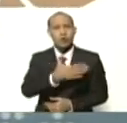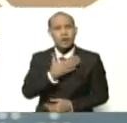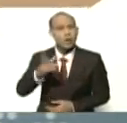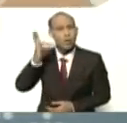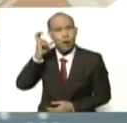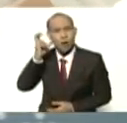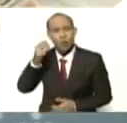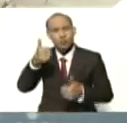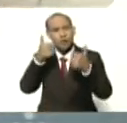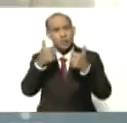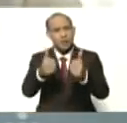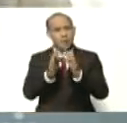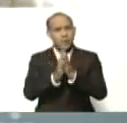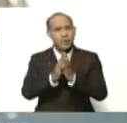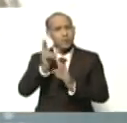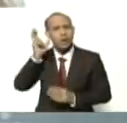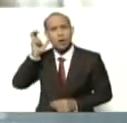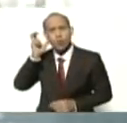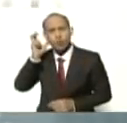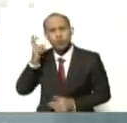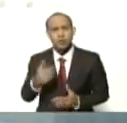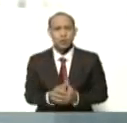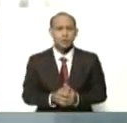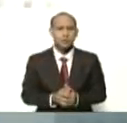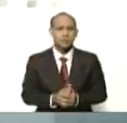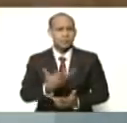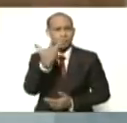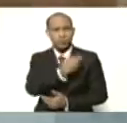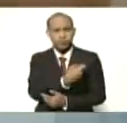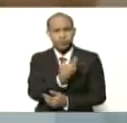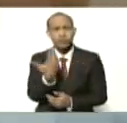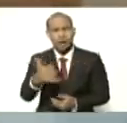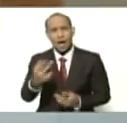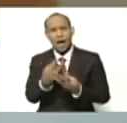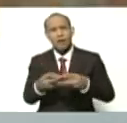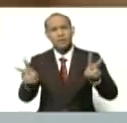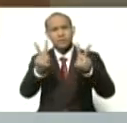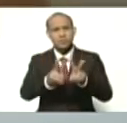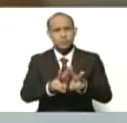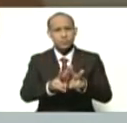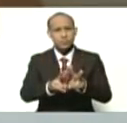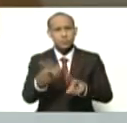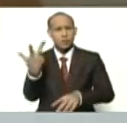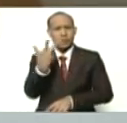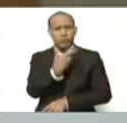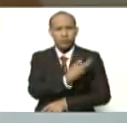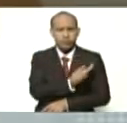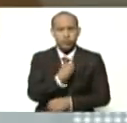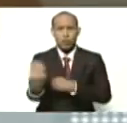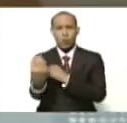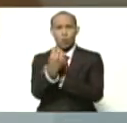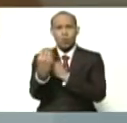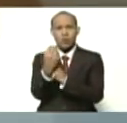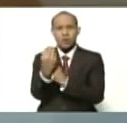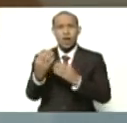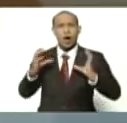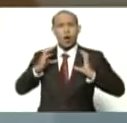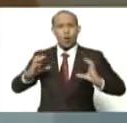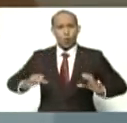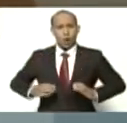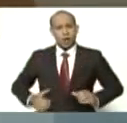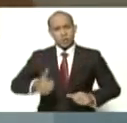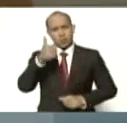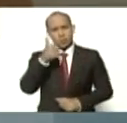bien tiene la virtud de evitar que el cuerpo se enferme te protege ante la enfermedad